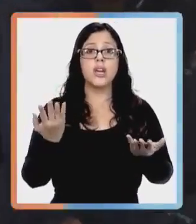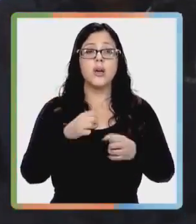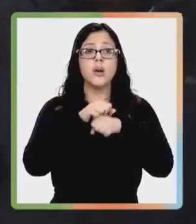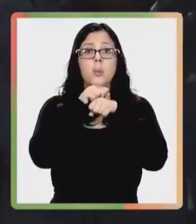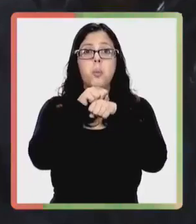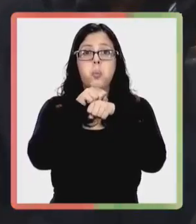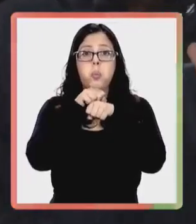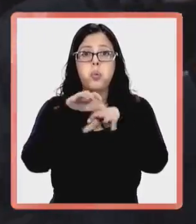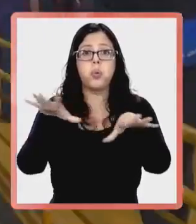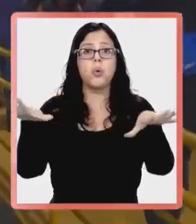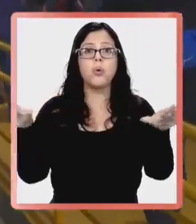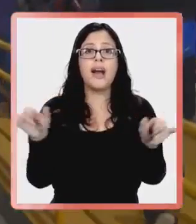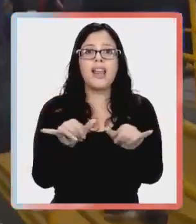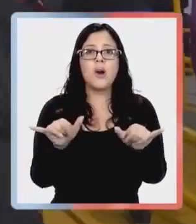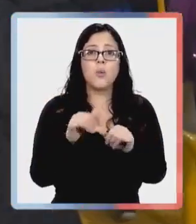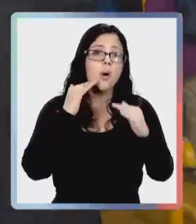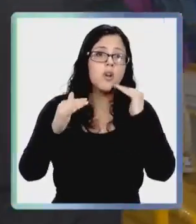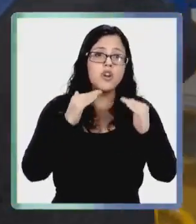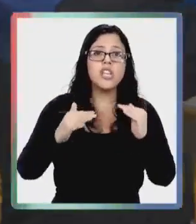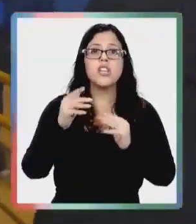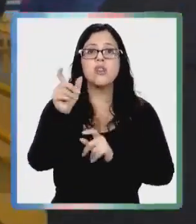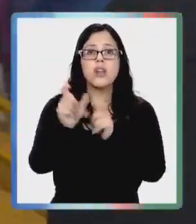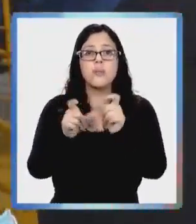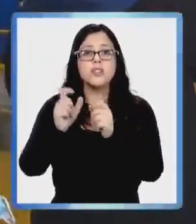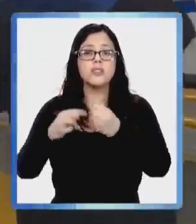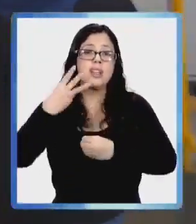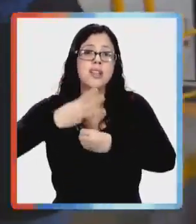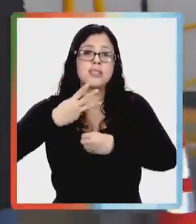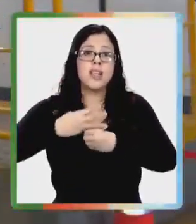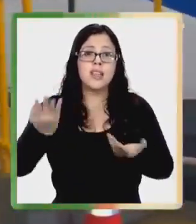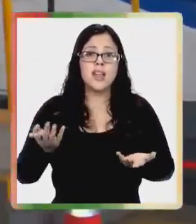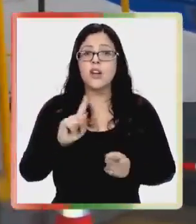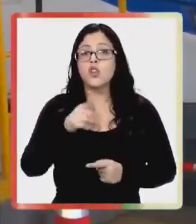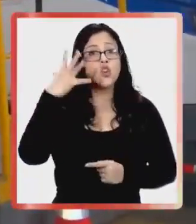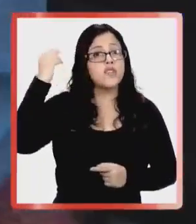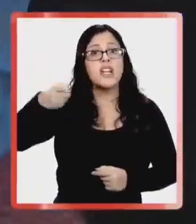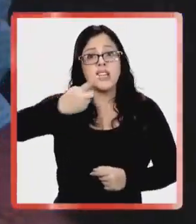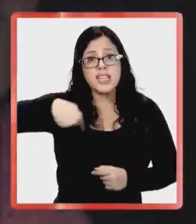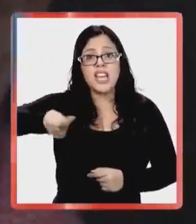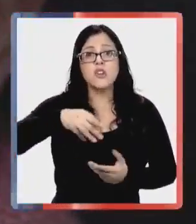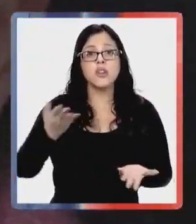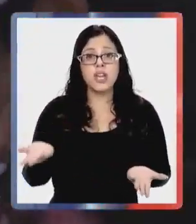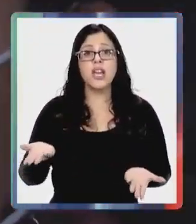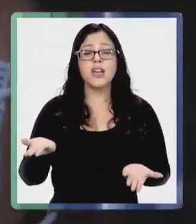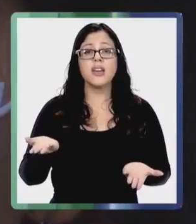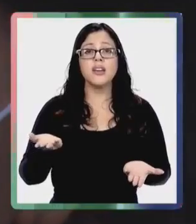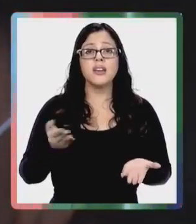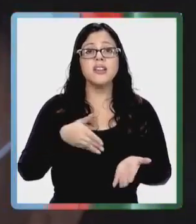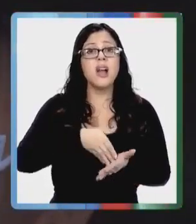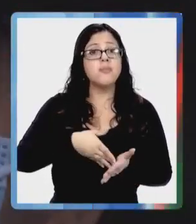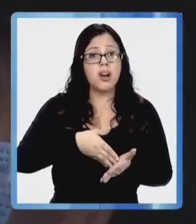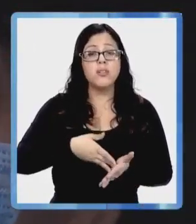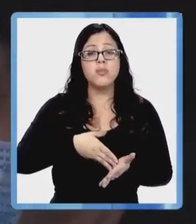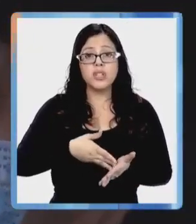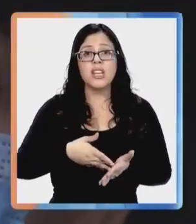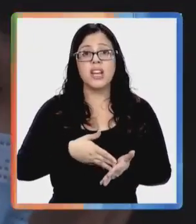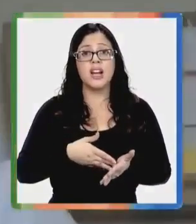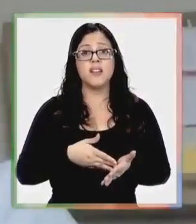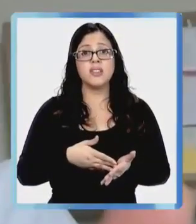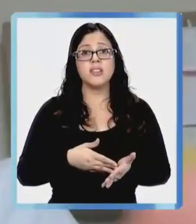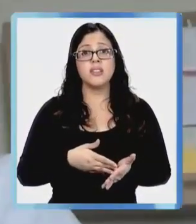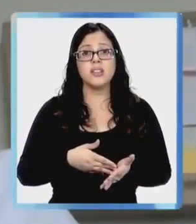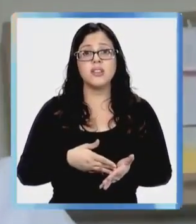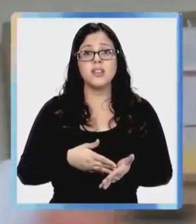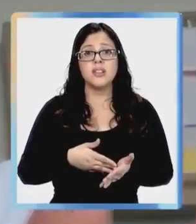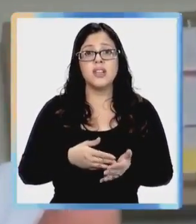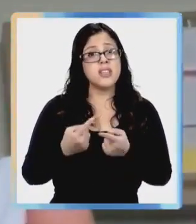vehículo que llegue a contagiar a la guagua, a nuestro nieto, a nuestro abuelo. No hay que olvidar que ellos son más, ¿no es cierto?, indefensos que nosotros,